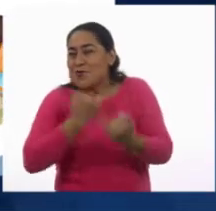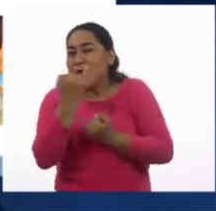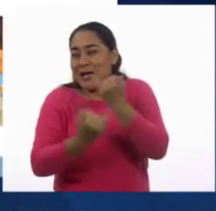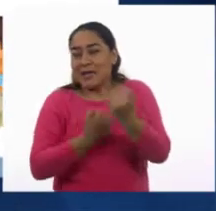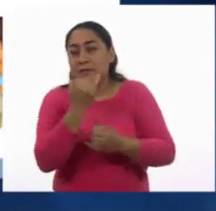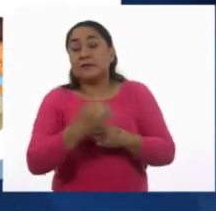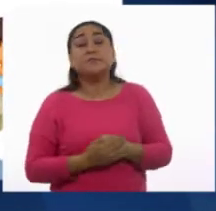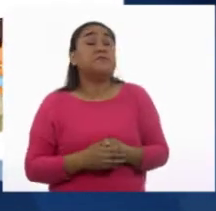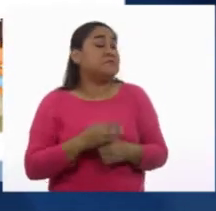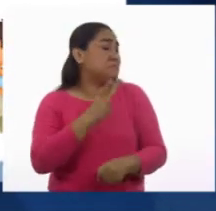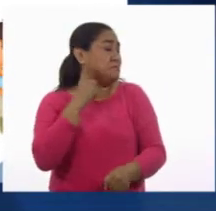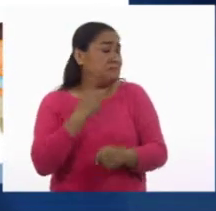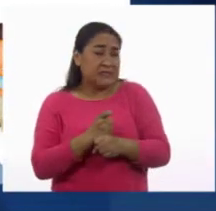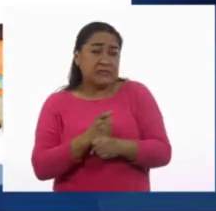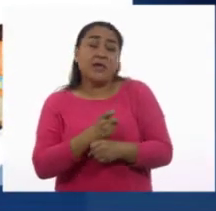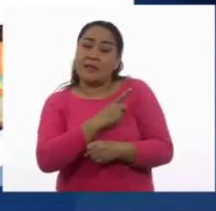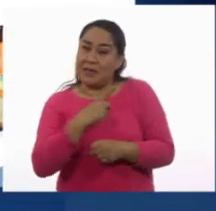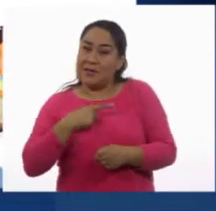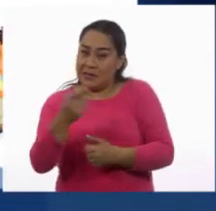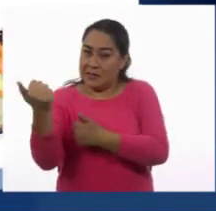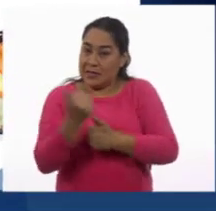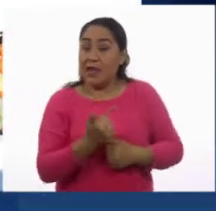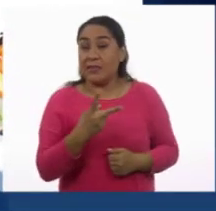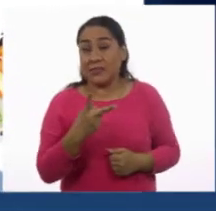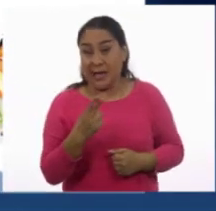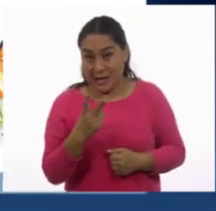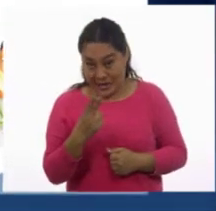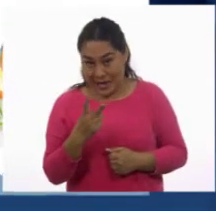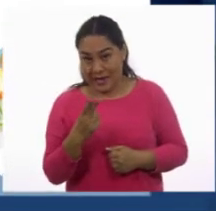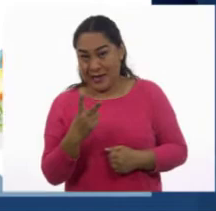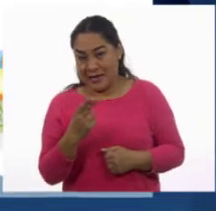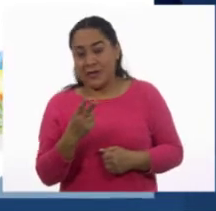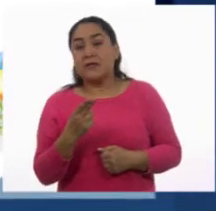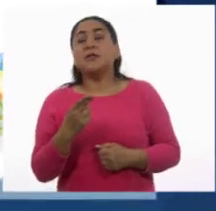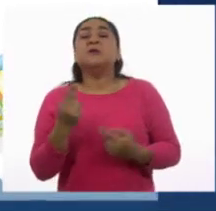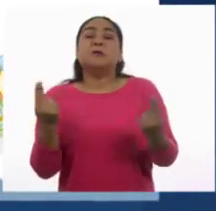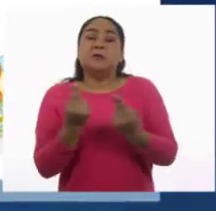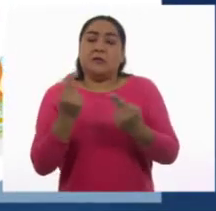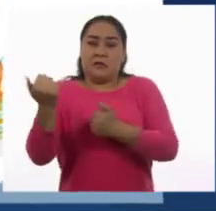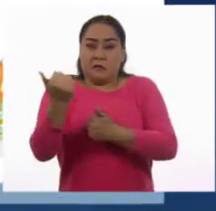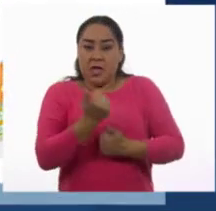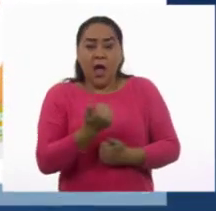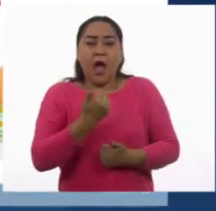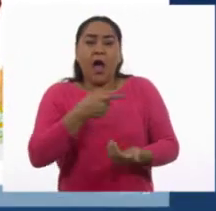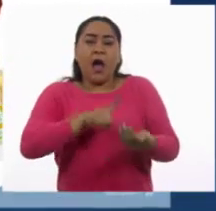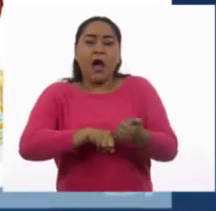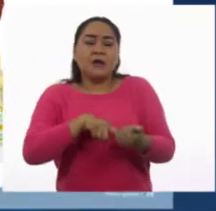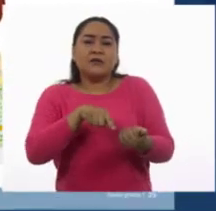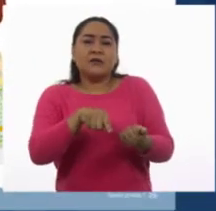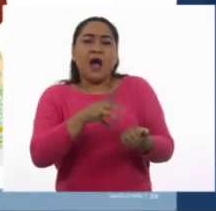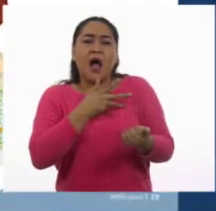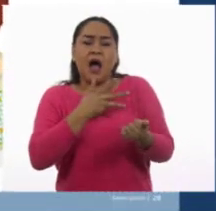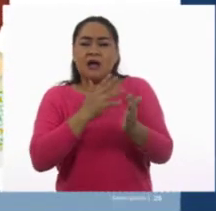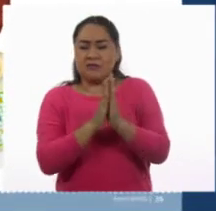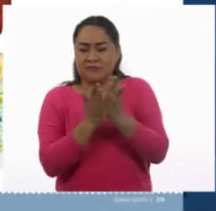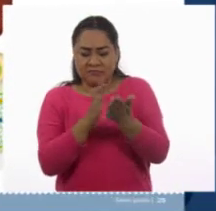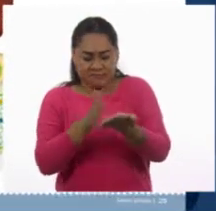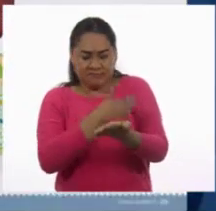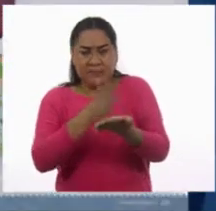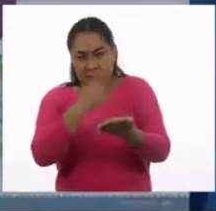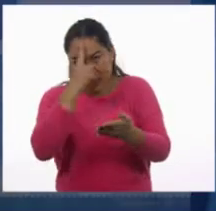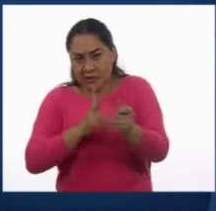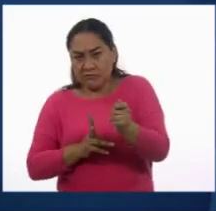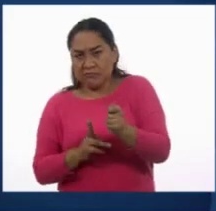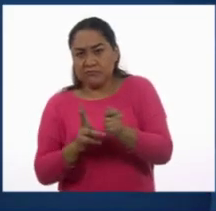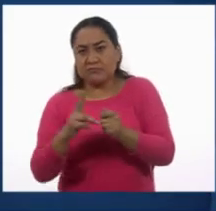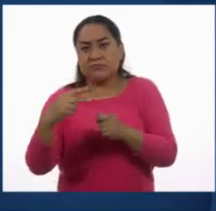es que tengan a la mano sus tijeras, porque vamos a hacer uso del material recortable de los tableros que vienen